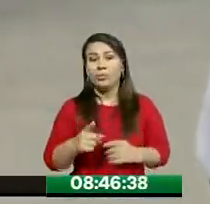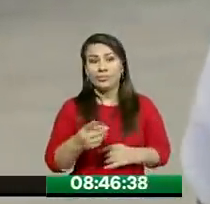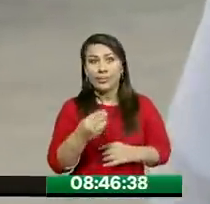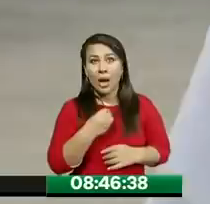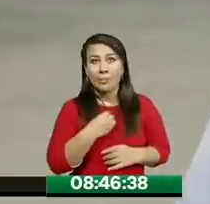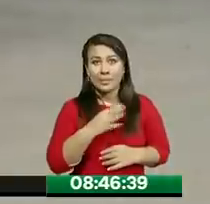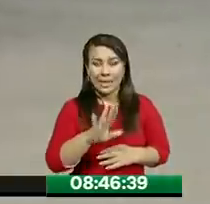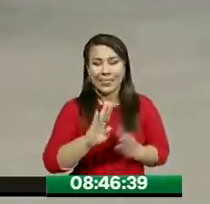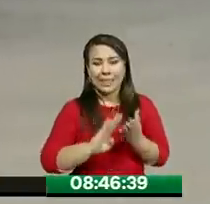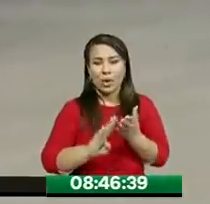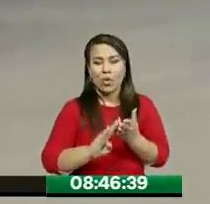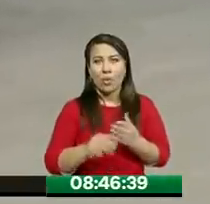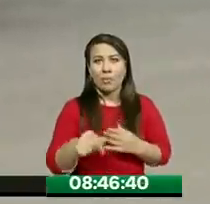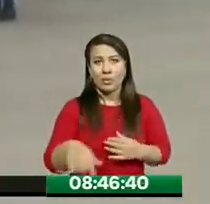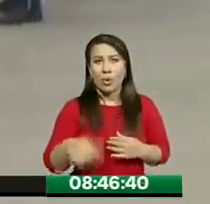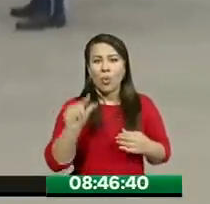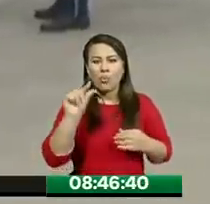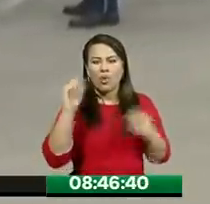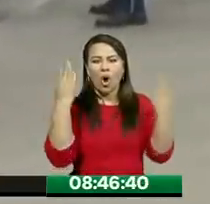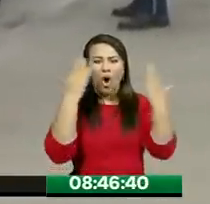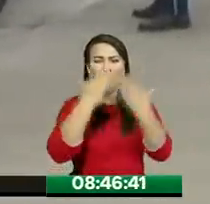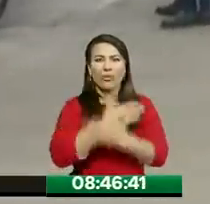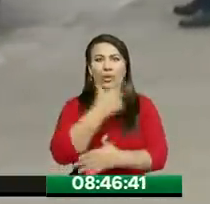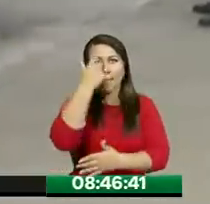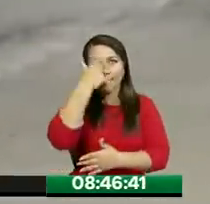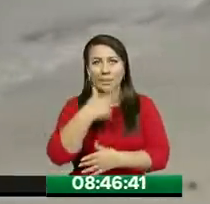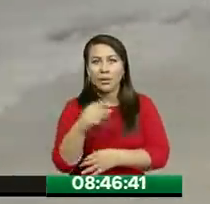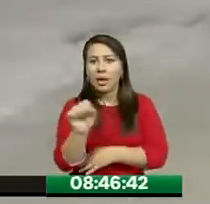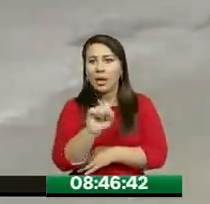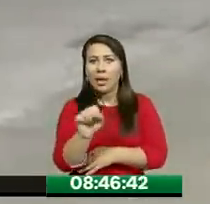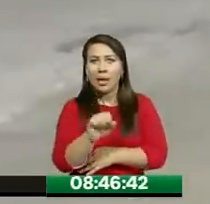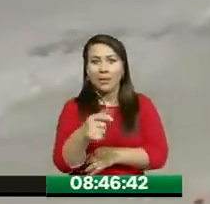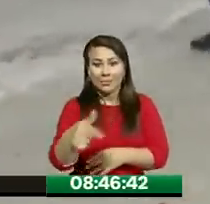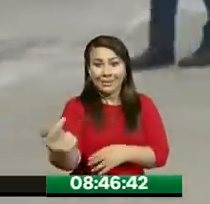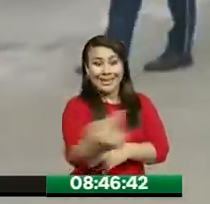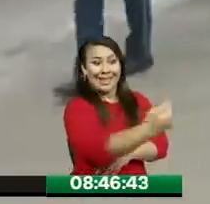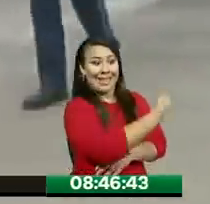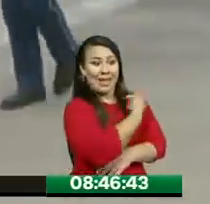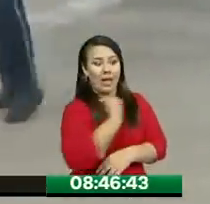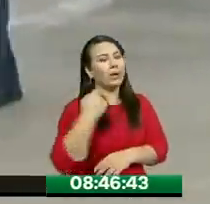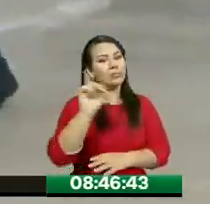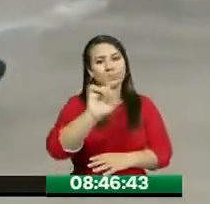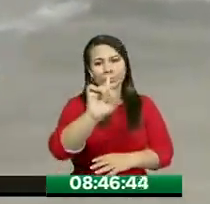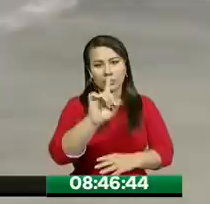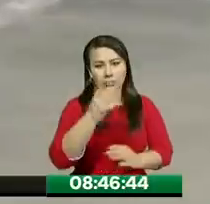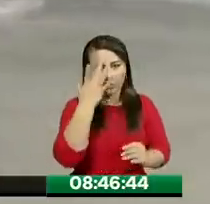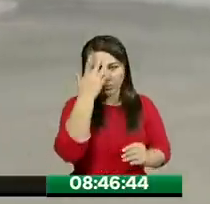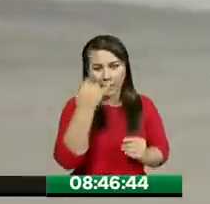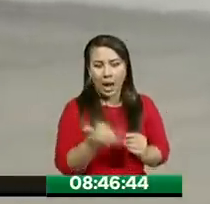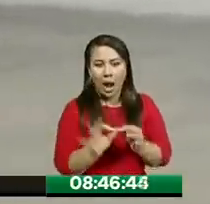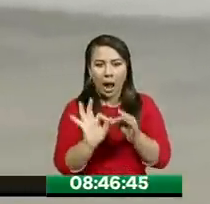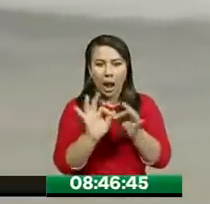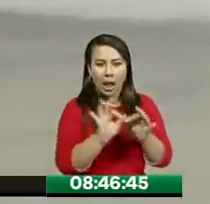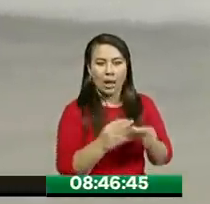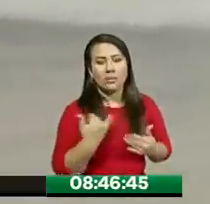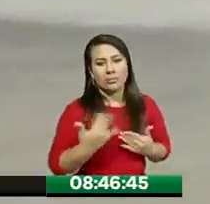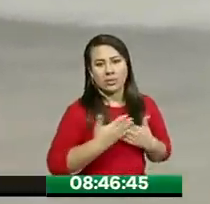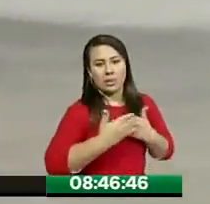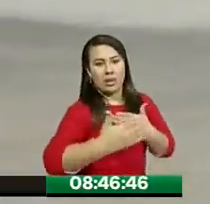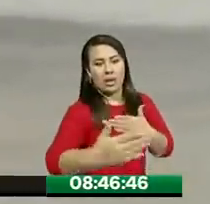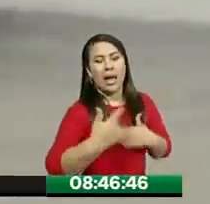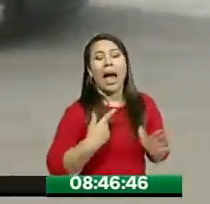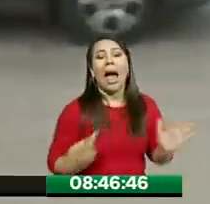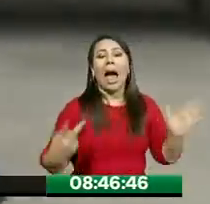lugar se coloca una plancha, que no es propia del vehículo, no es original de ese vehículo, es... trabajado este sistema